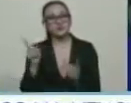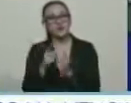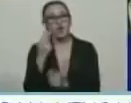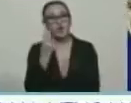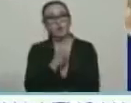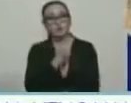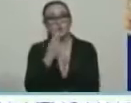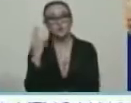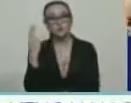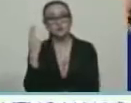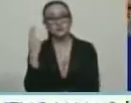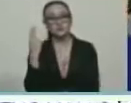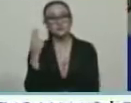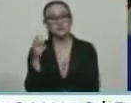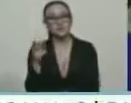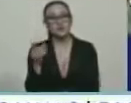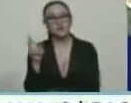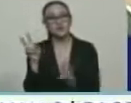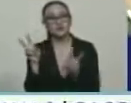compromiso en el marco de su...